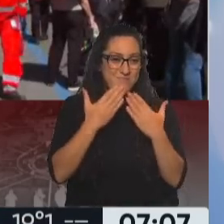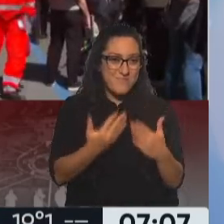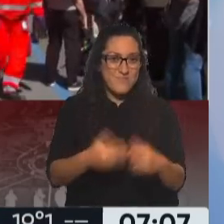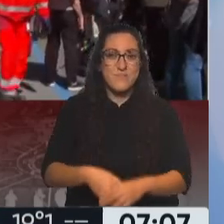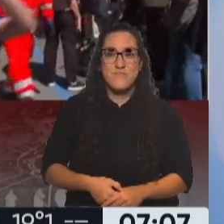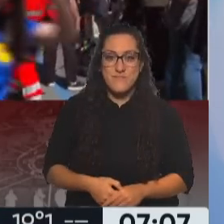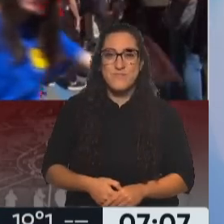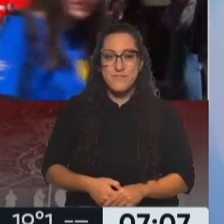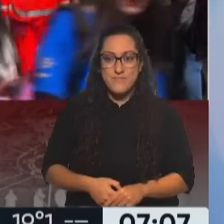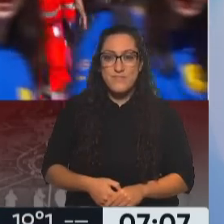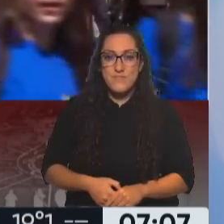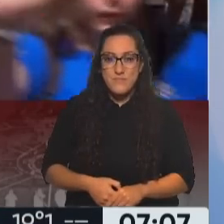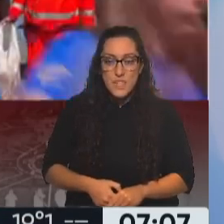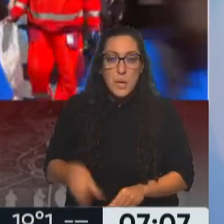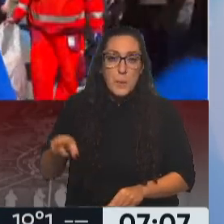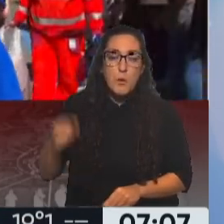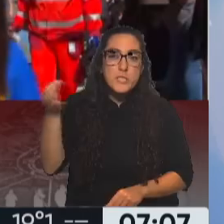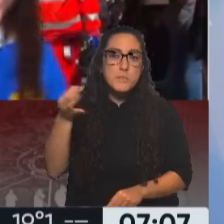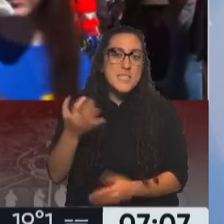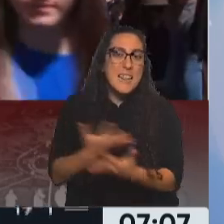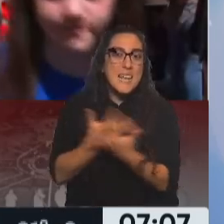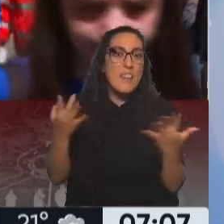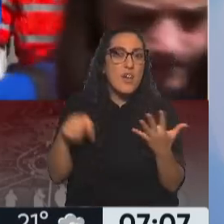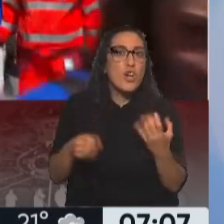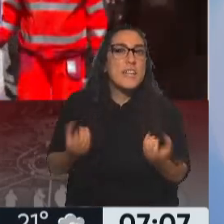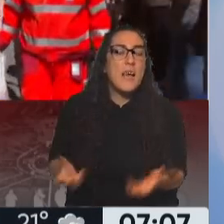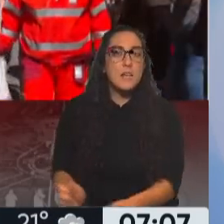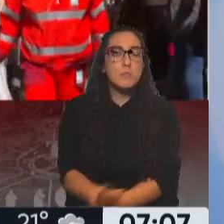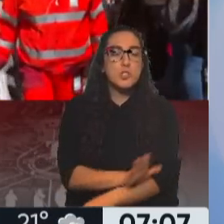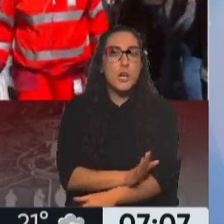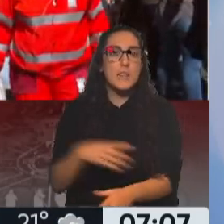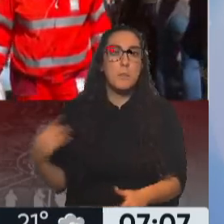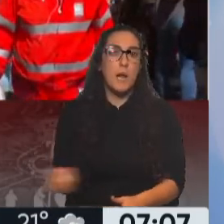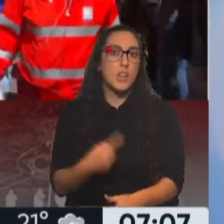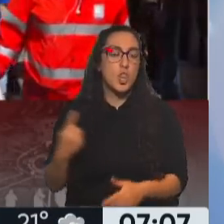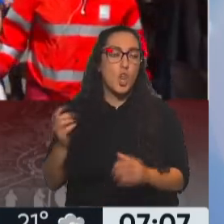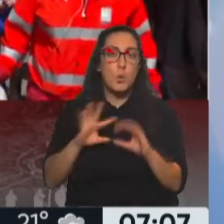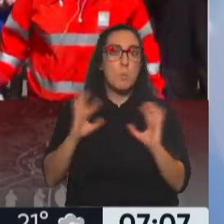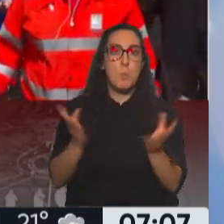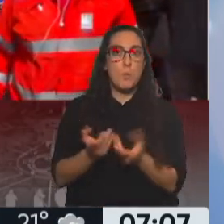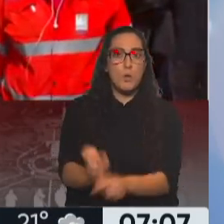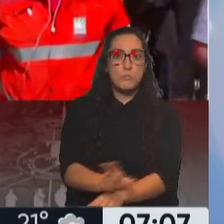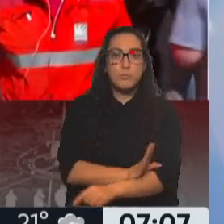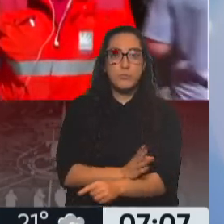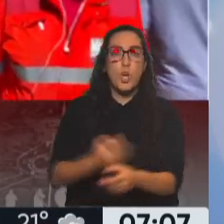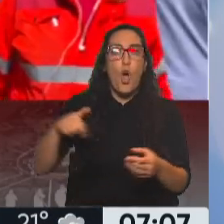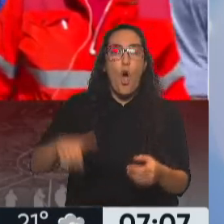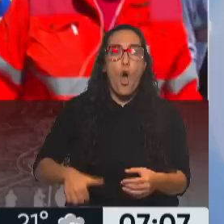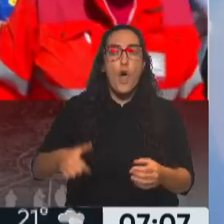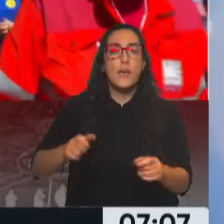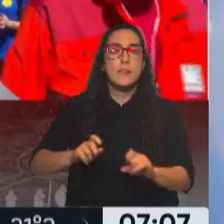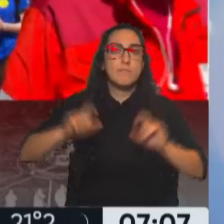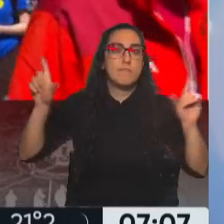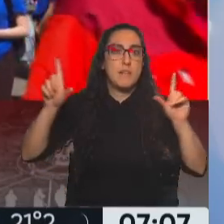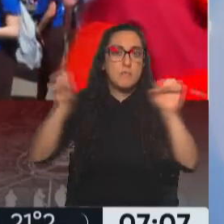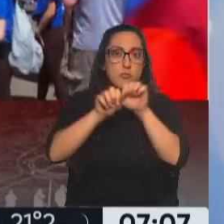¿cómo estás viviendo este día tan especial, tan emocionante para todos, para el mundo? Una transmisión que está llegando a todas partes